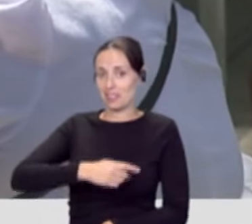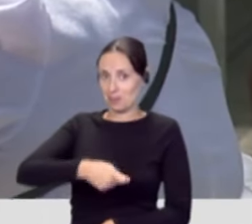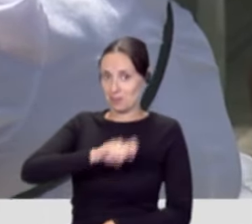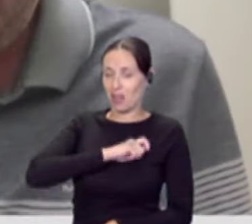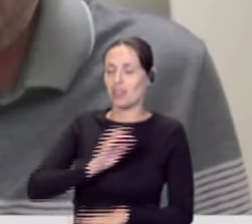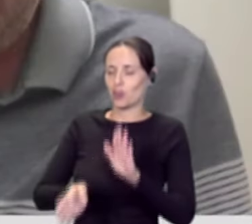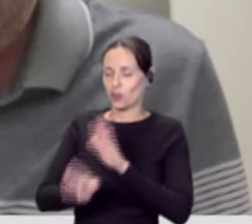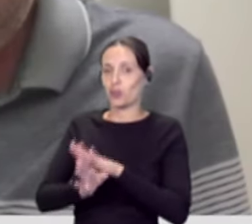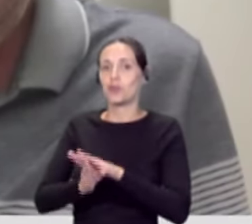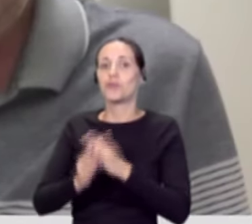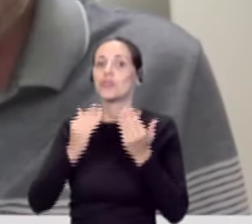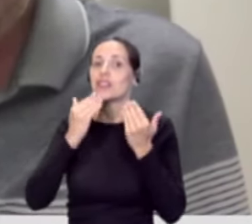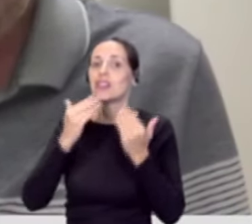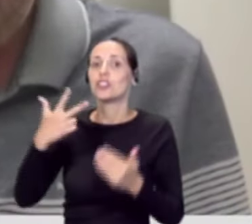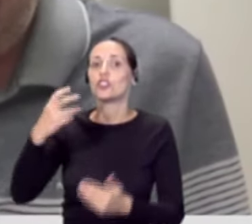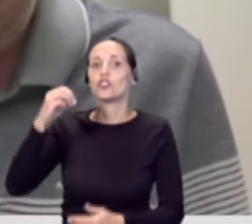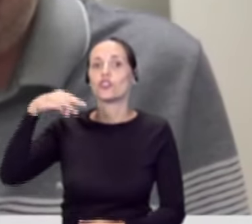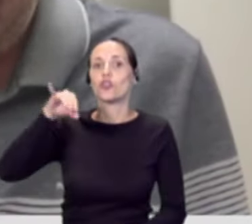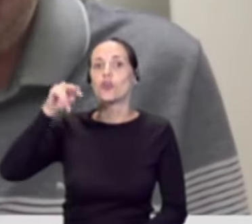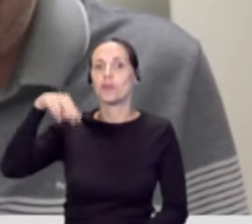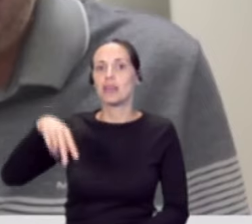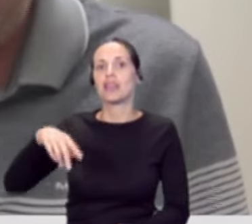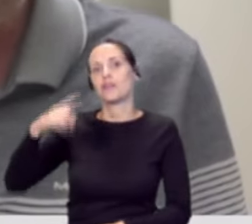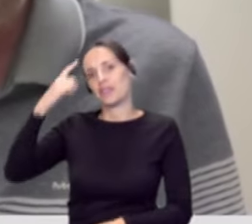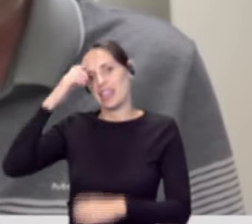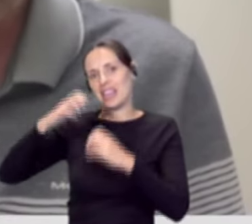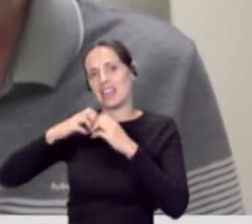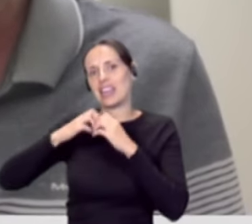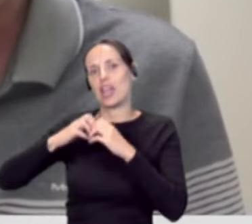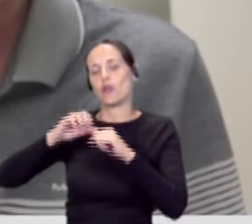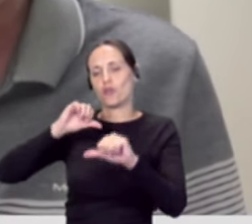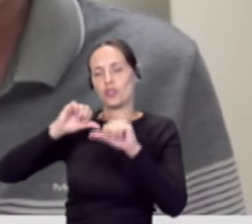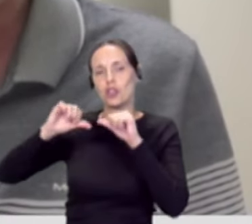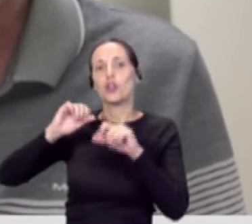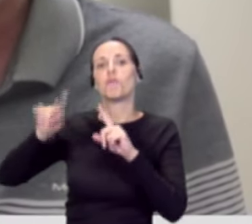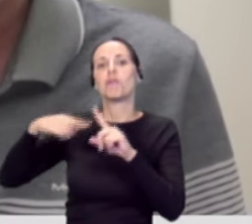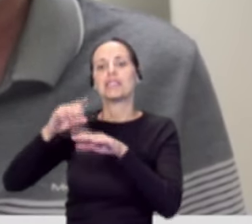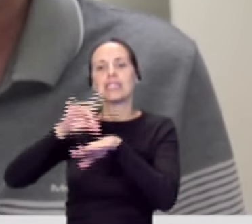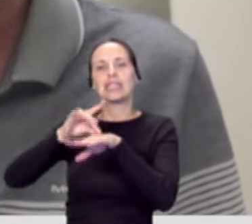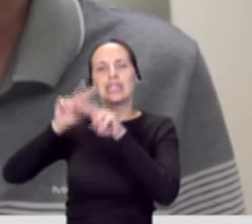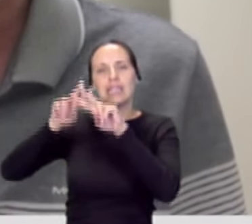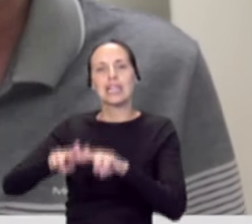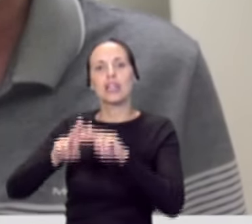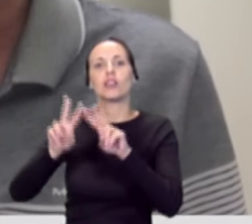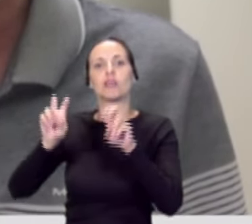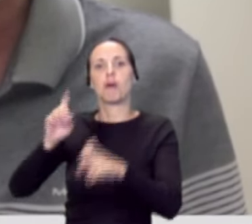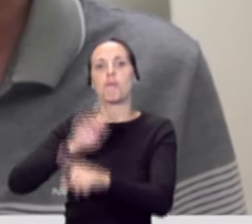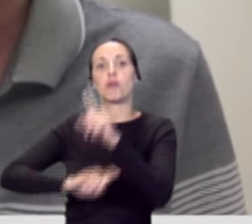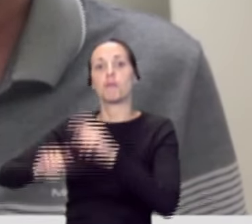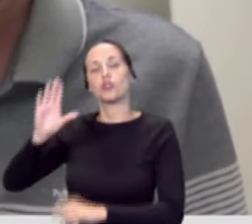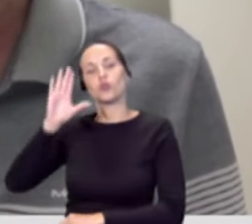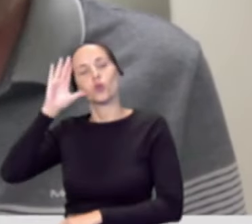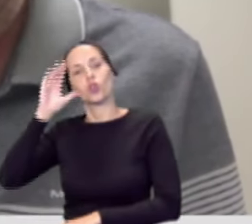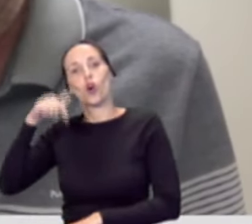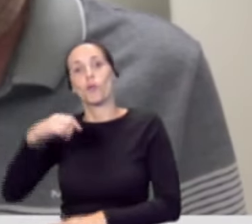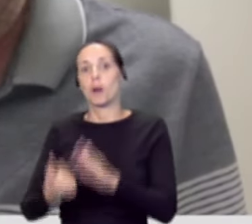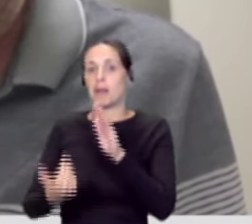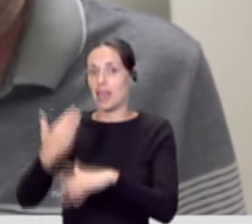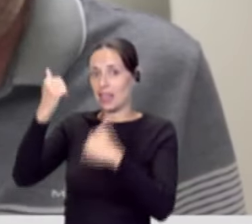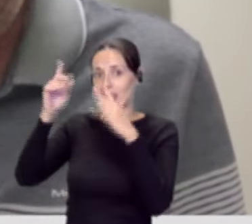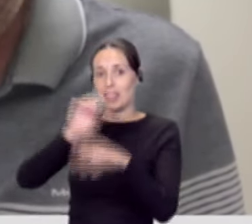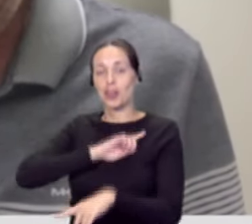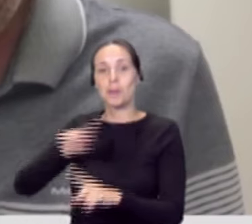muchas gracias, Xiomín Navajas, neurofisiólogo, clínico también del trastorno del sueño, por atendernos esta mañana y por darnos esa